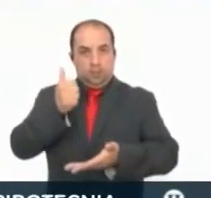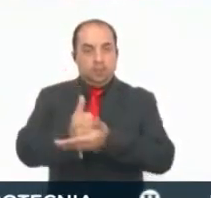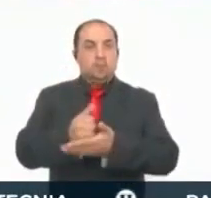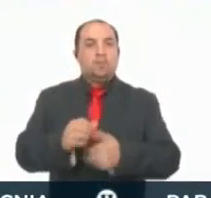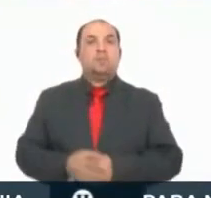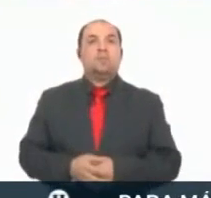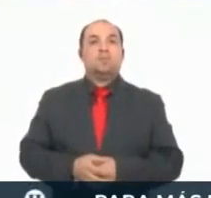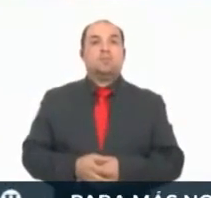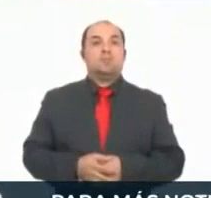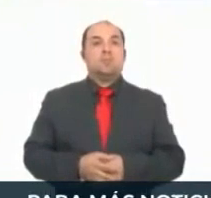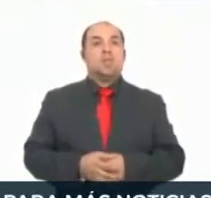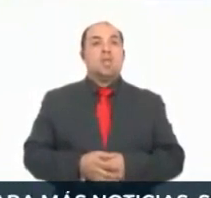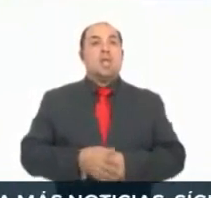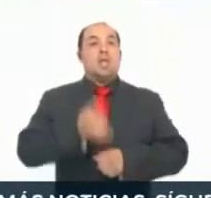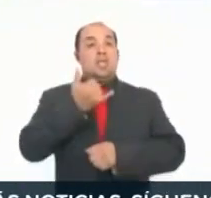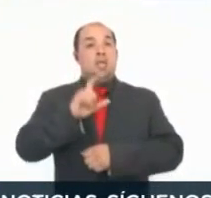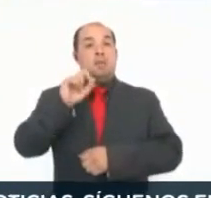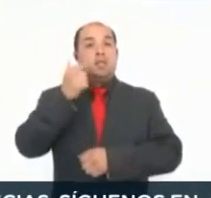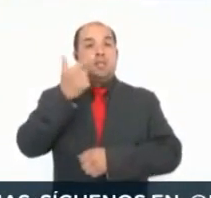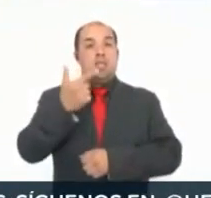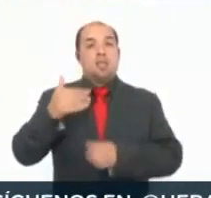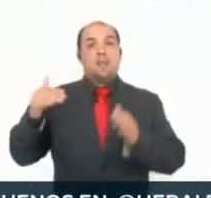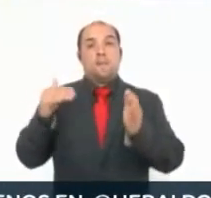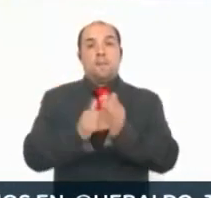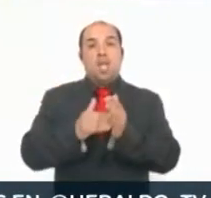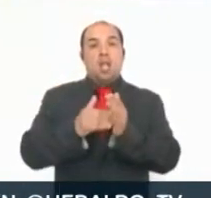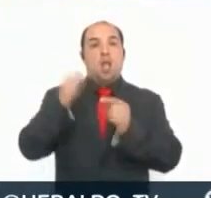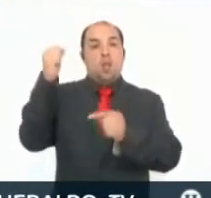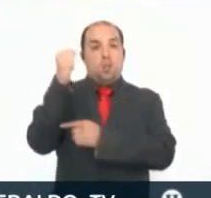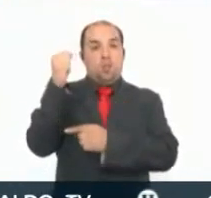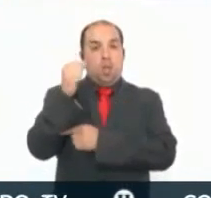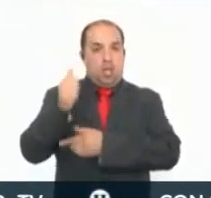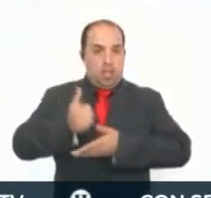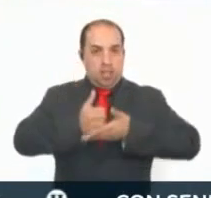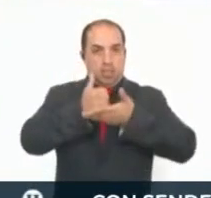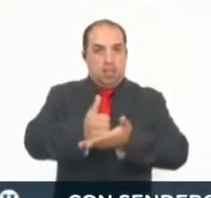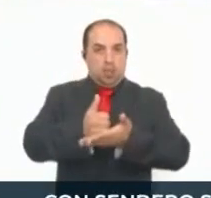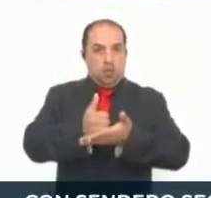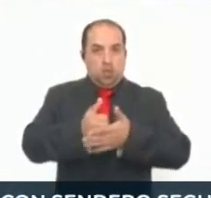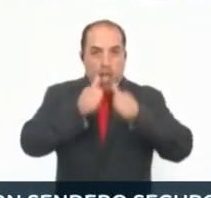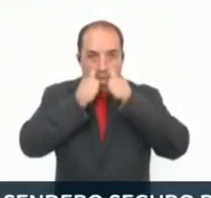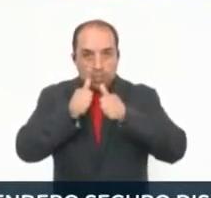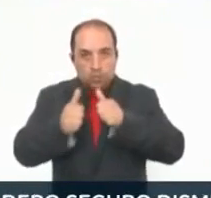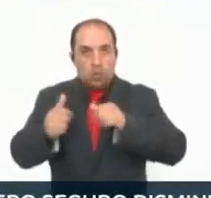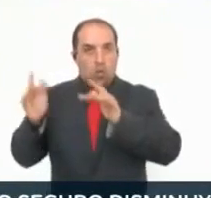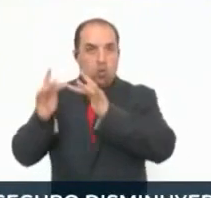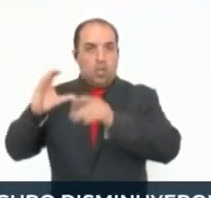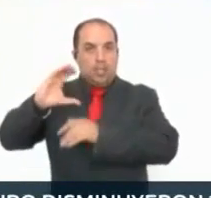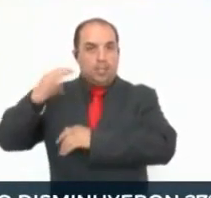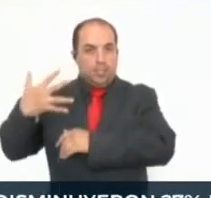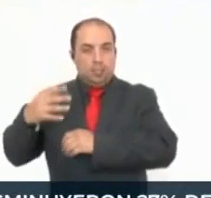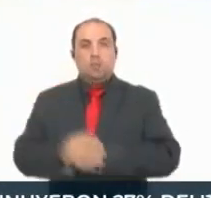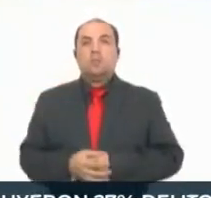27 mil botones de auxilio conectados al C5. Además, tenemos 17